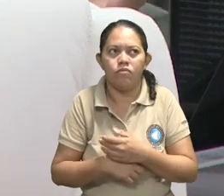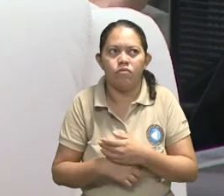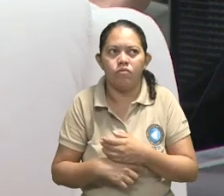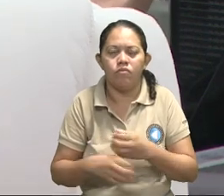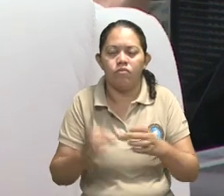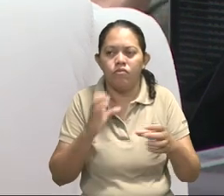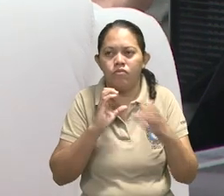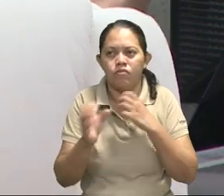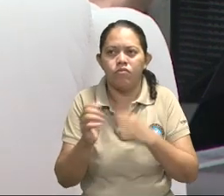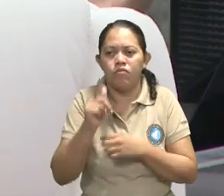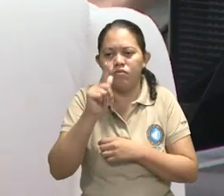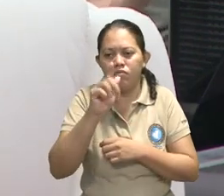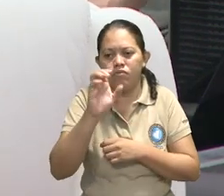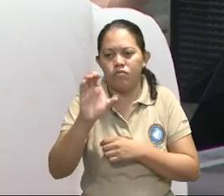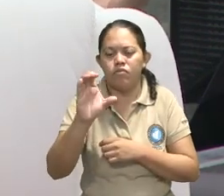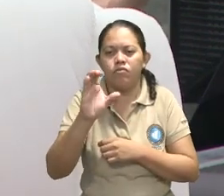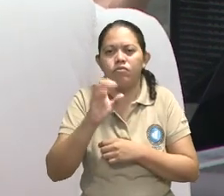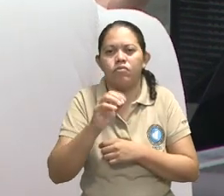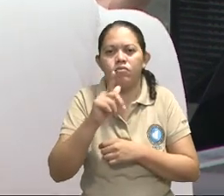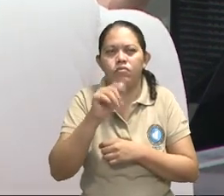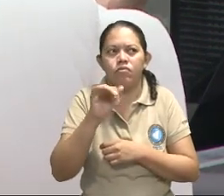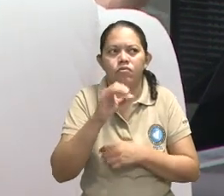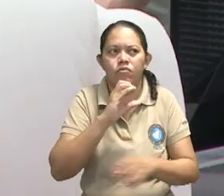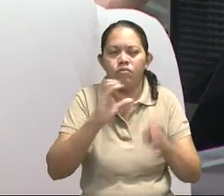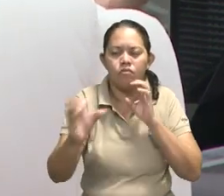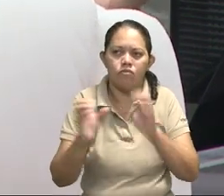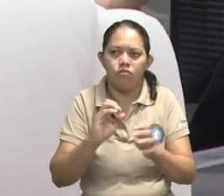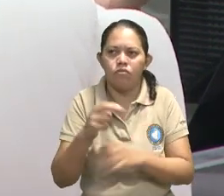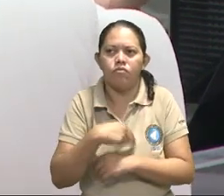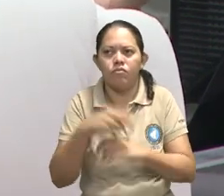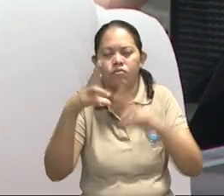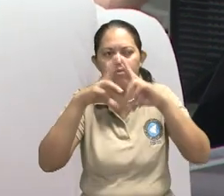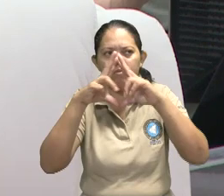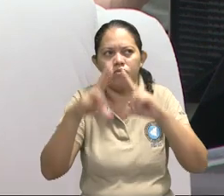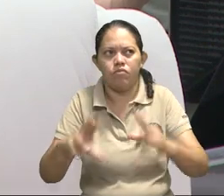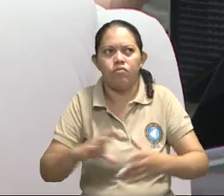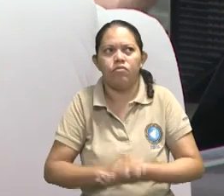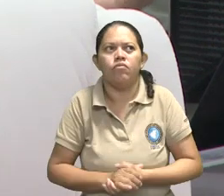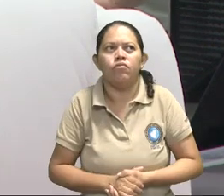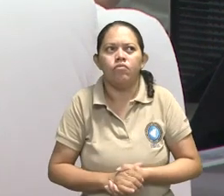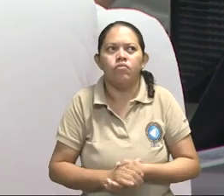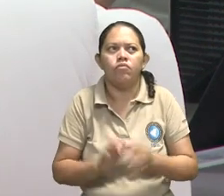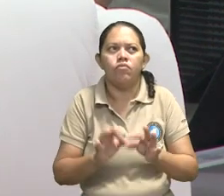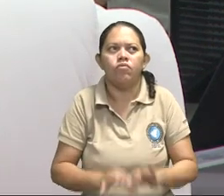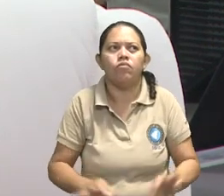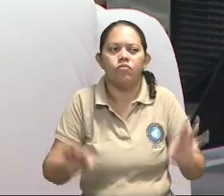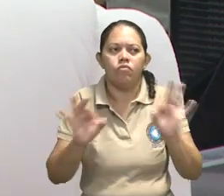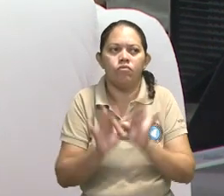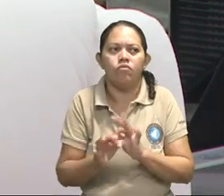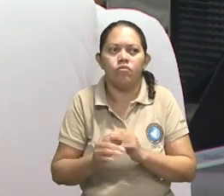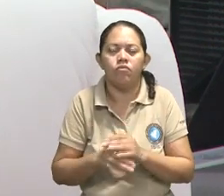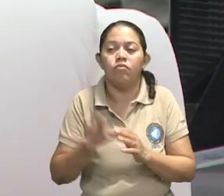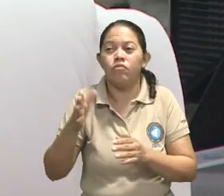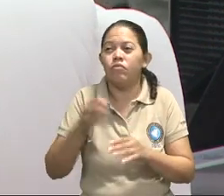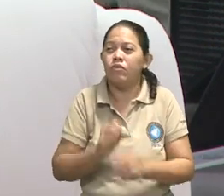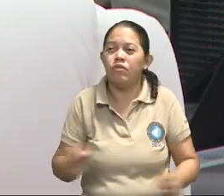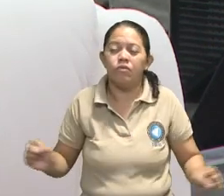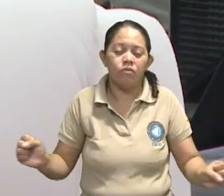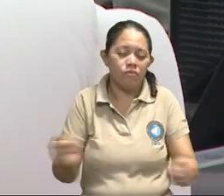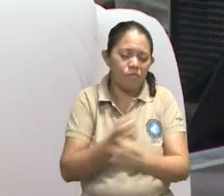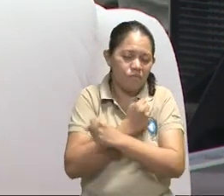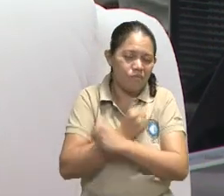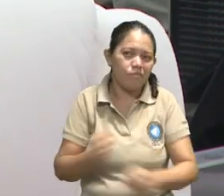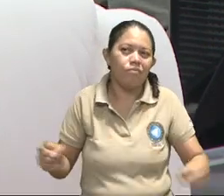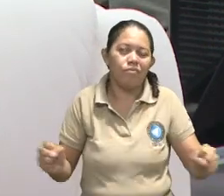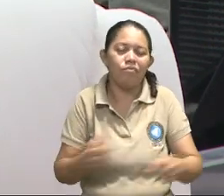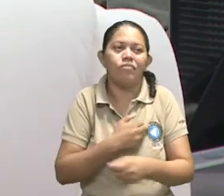las telecomunicaciones en nuestro país. Por lo tanto, se hacía imperioso